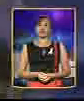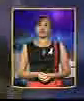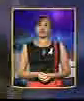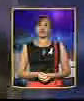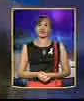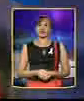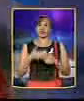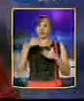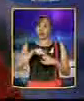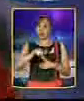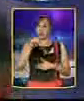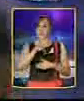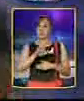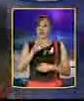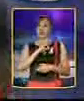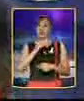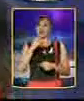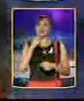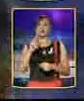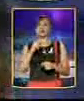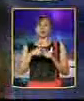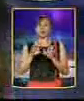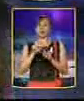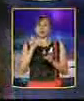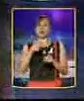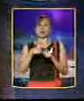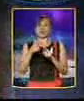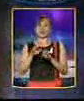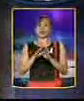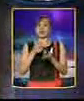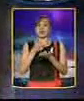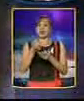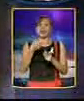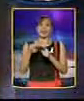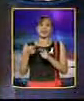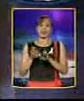Y a partir de hoy miércoles se podrá utilizar la tarjeta inteligente para pagar dos distintos